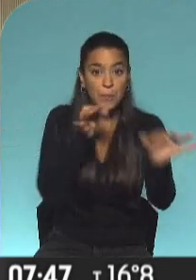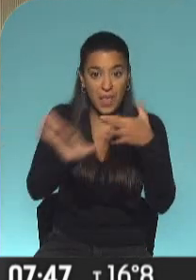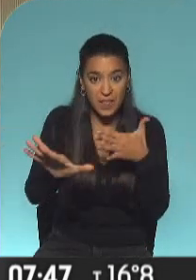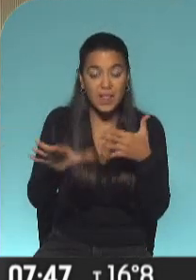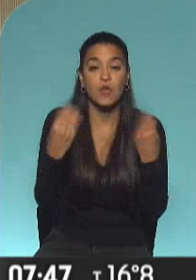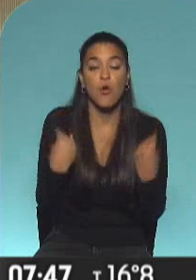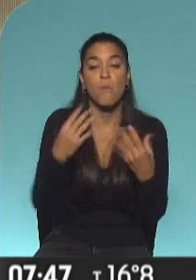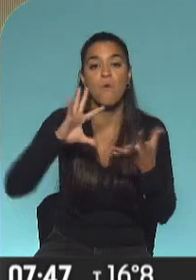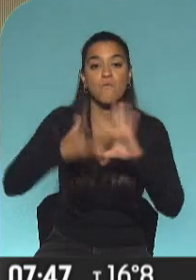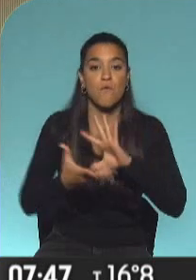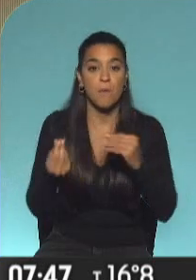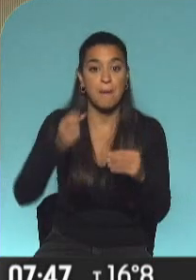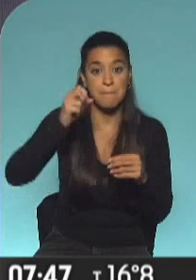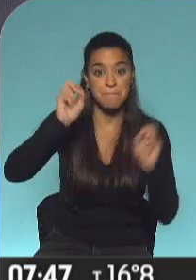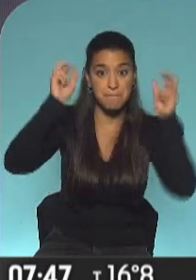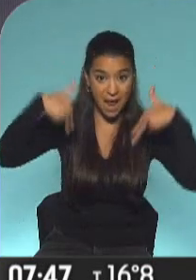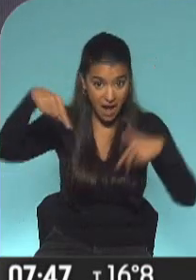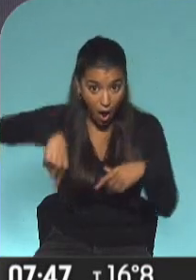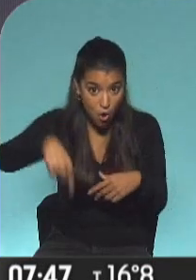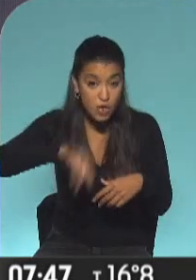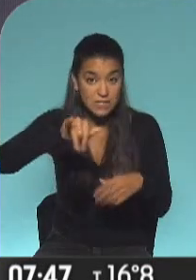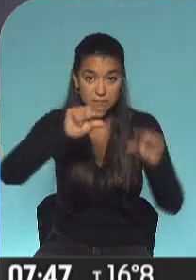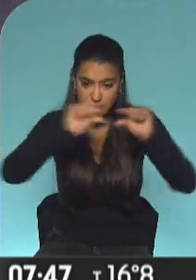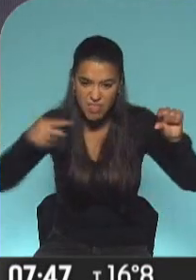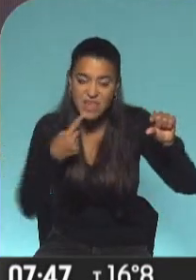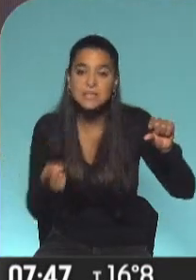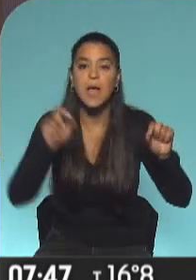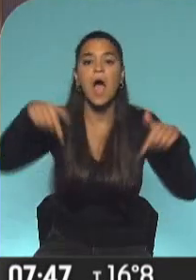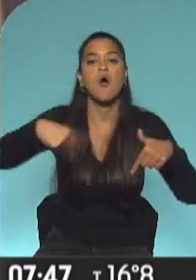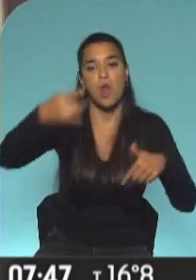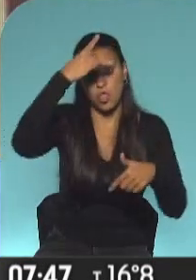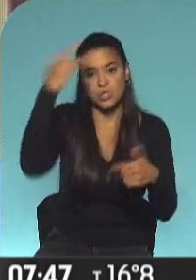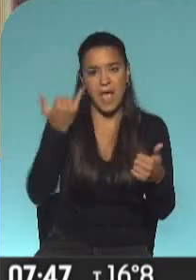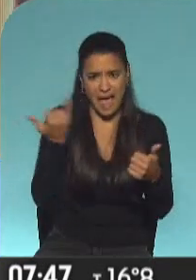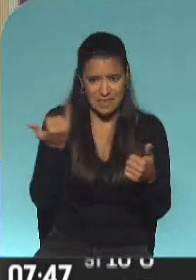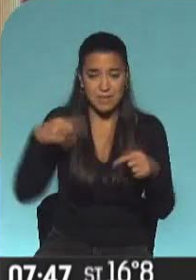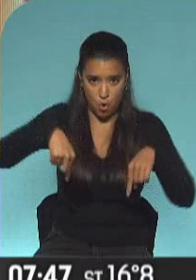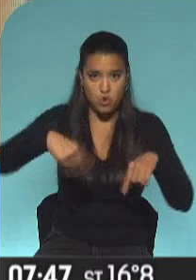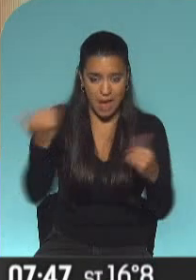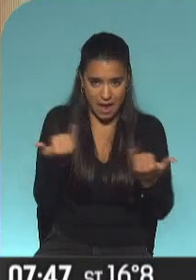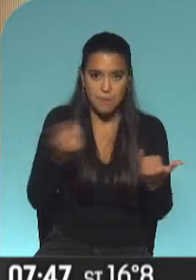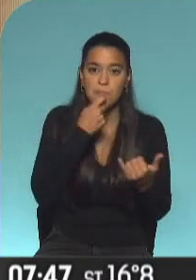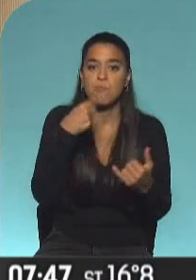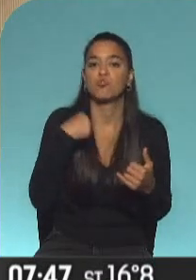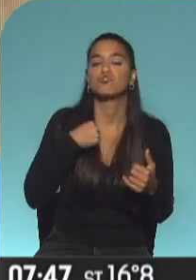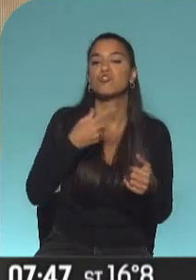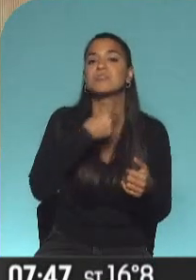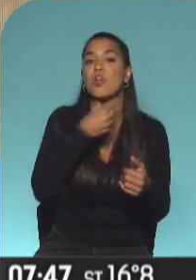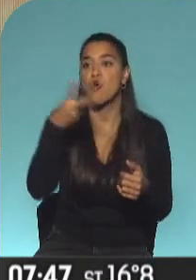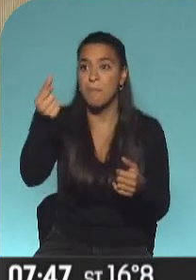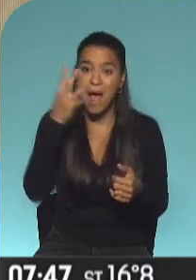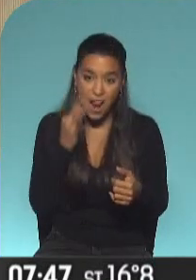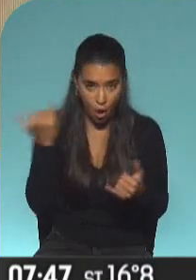través de el plan ahora, ¿lo especifica? Claro, el plan ahora 12 está vigente hoy en día, si uno quiere ir a comprar algo.